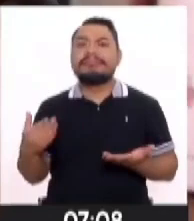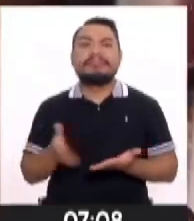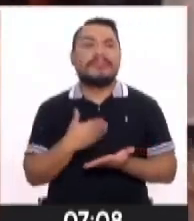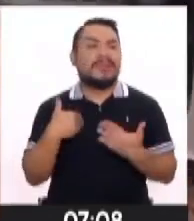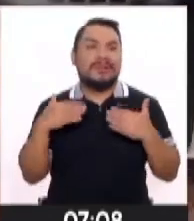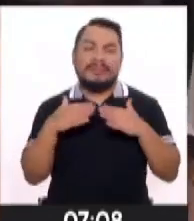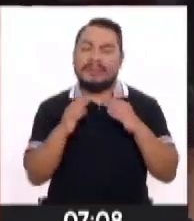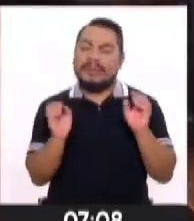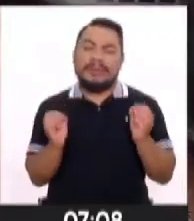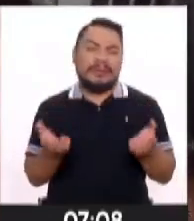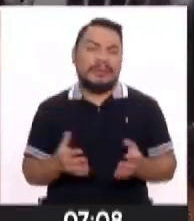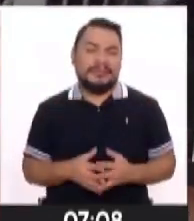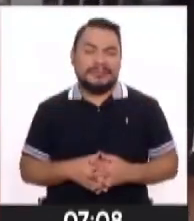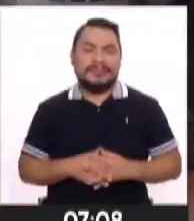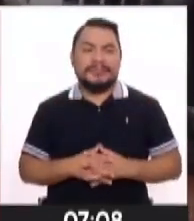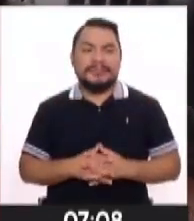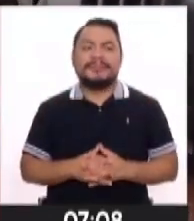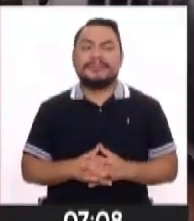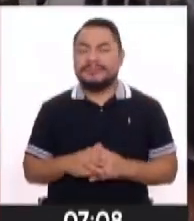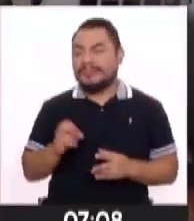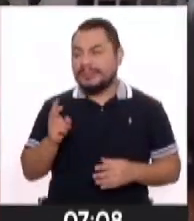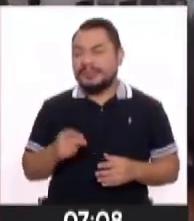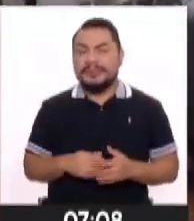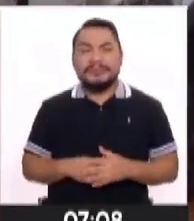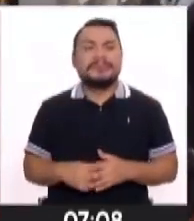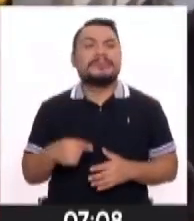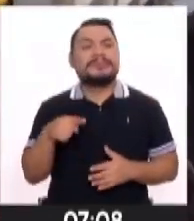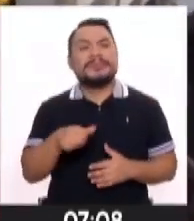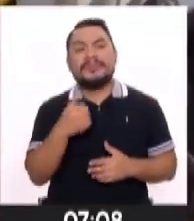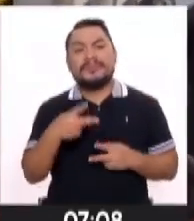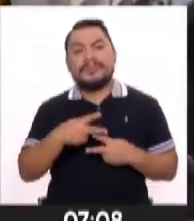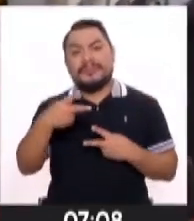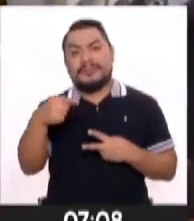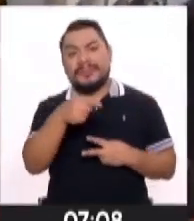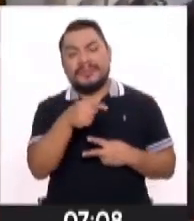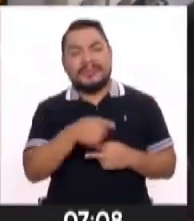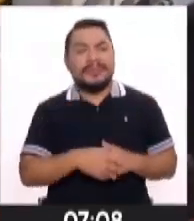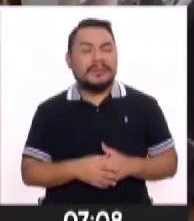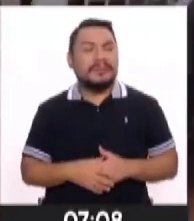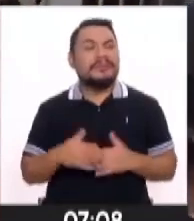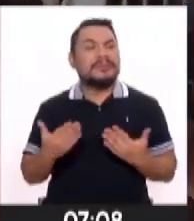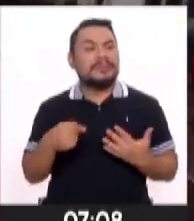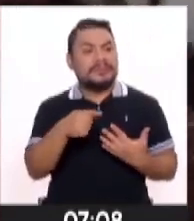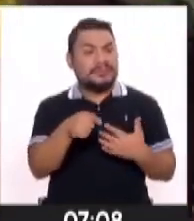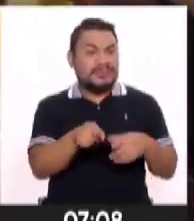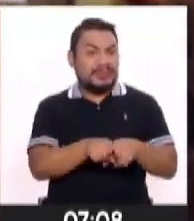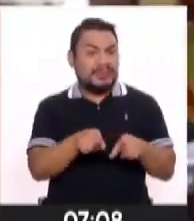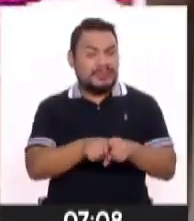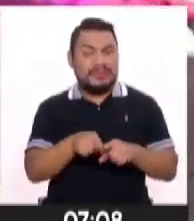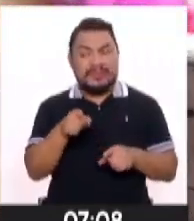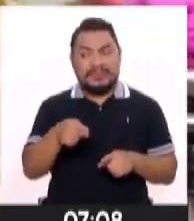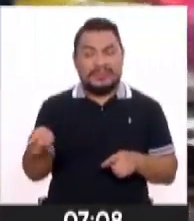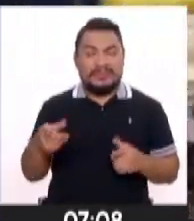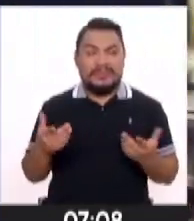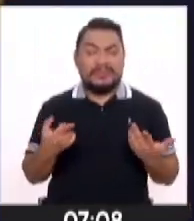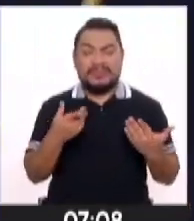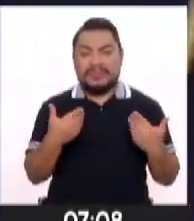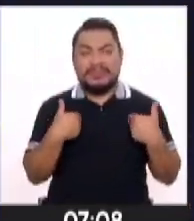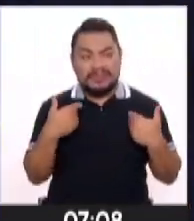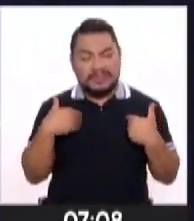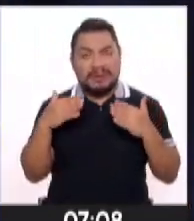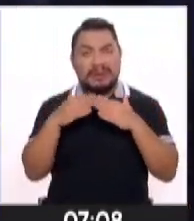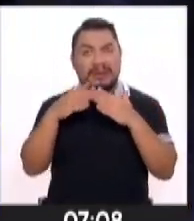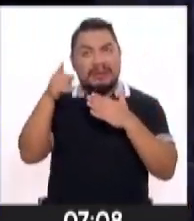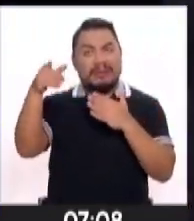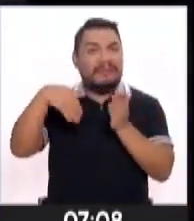Ok, vamos a conversar, muy amable señora, con otro vecino también que se encuentra acá. Caballero, la misma situación que la señora, usted también vivía